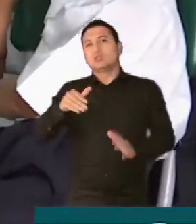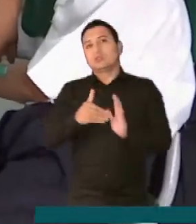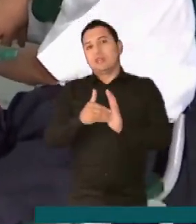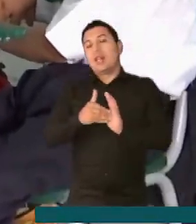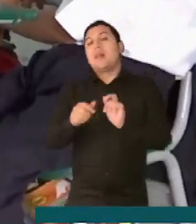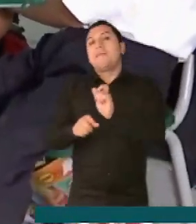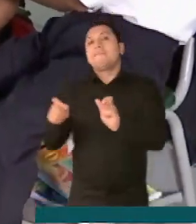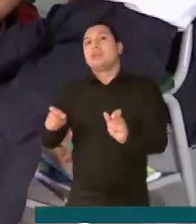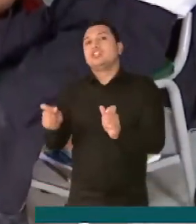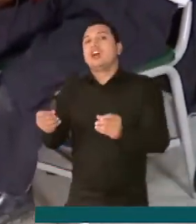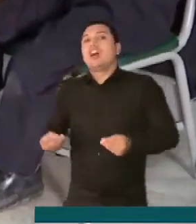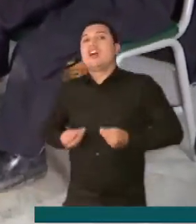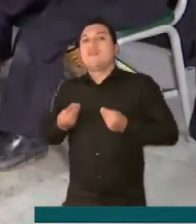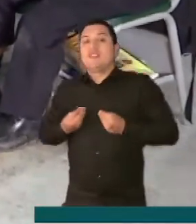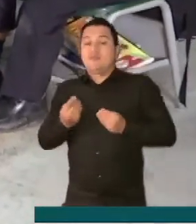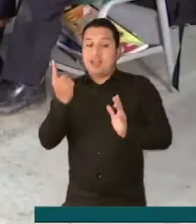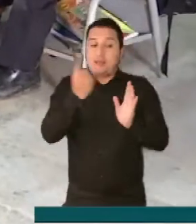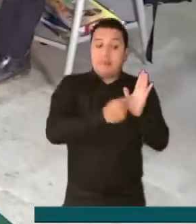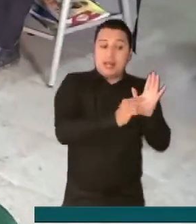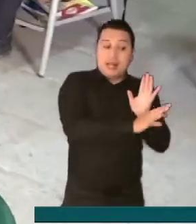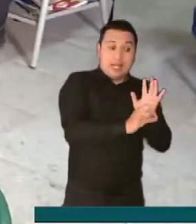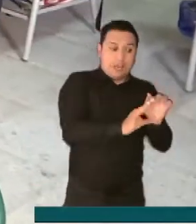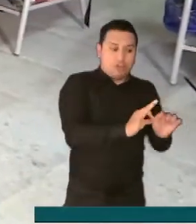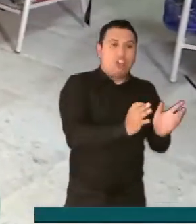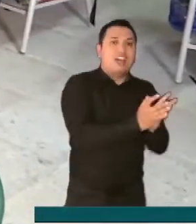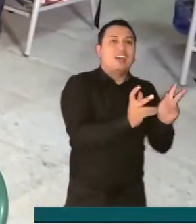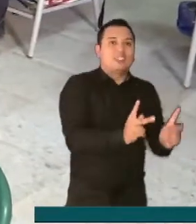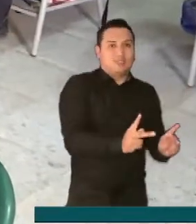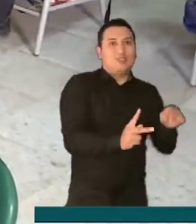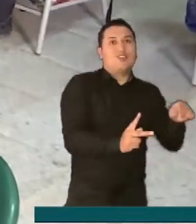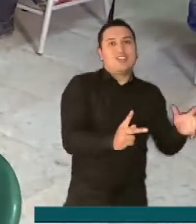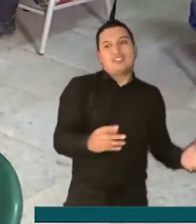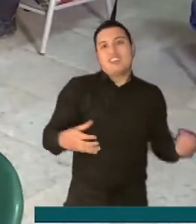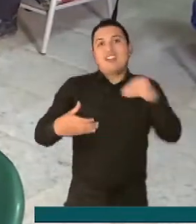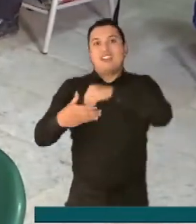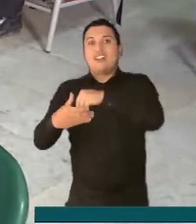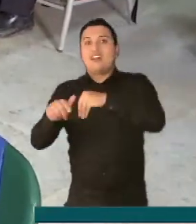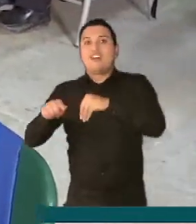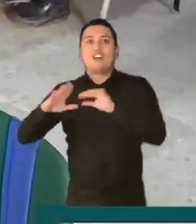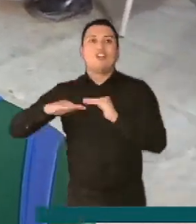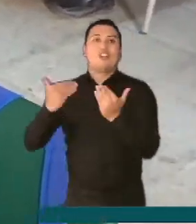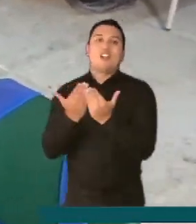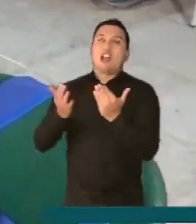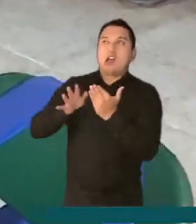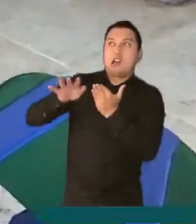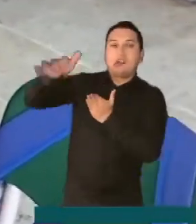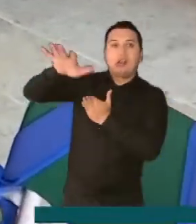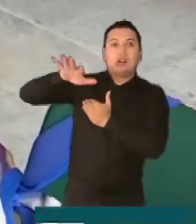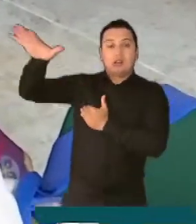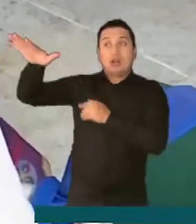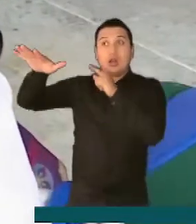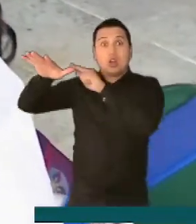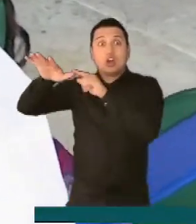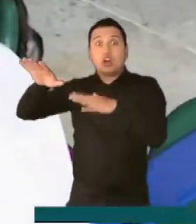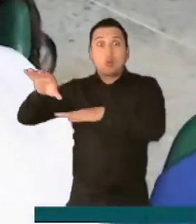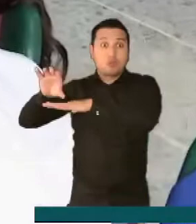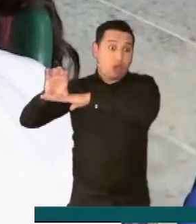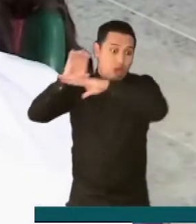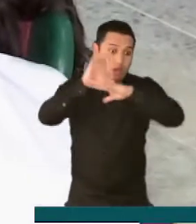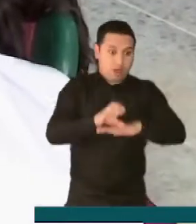de ellos son estudiantes del área rural, por lo que con estos computadores se busca optimizar el proceso de